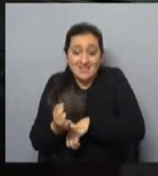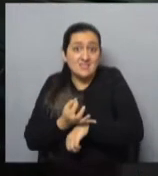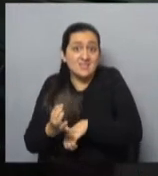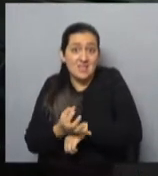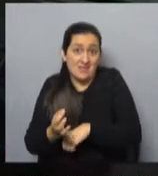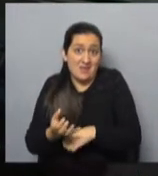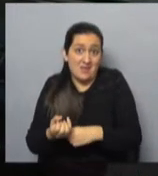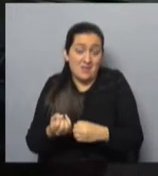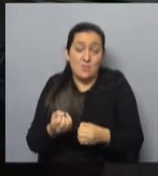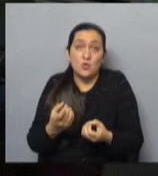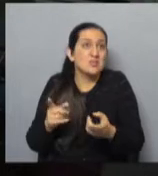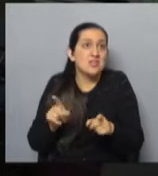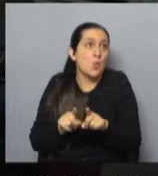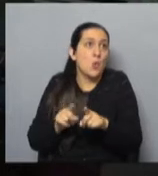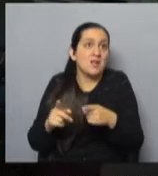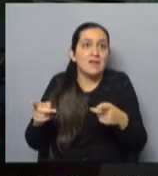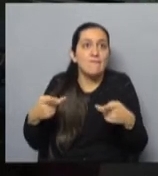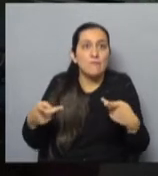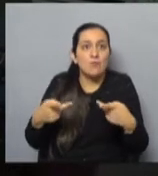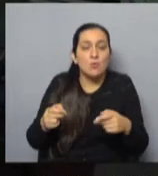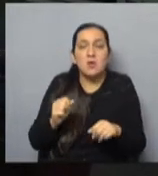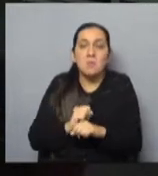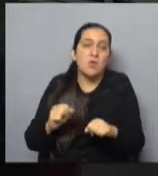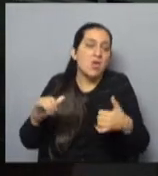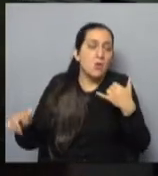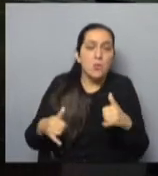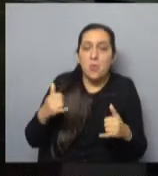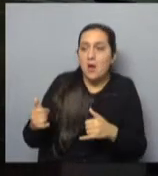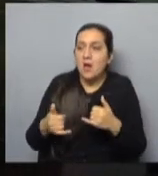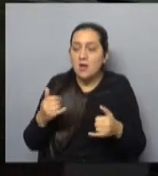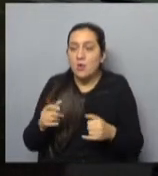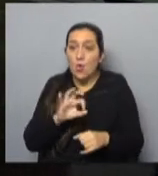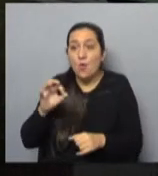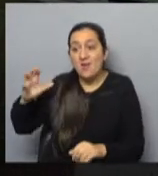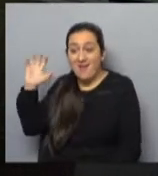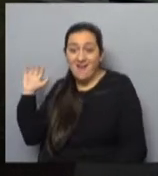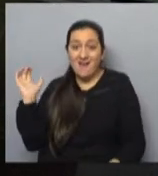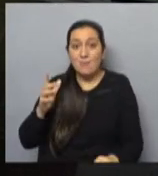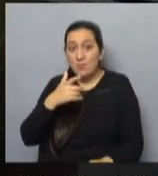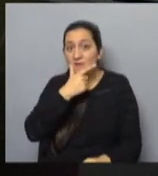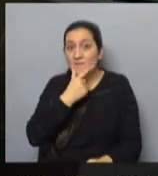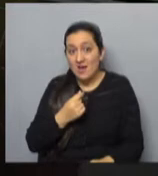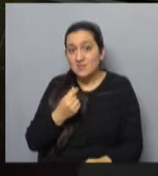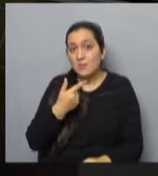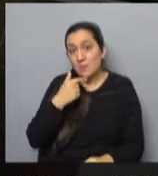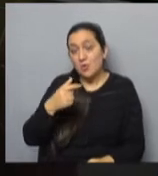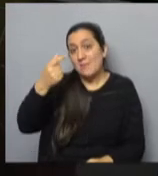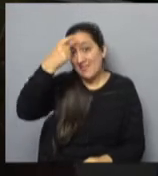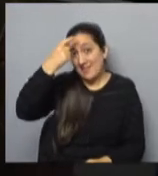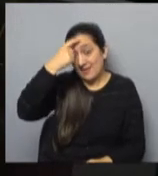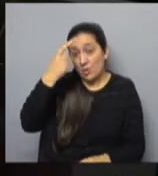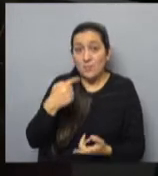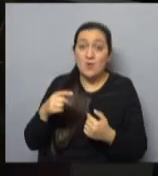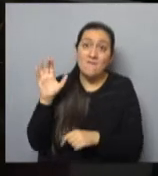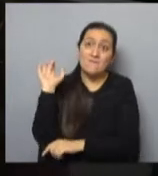que no puede jugar jugar todas o mismo el handball que es mucho más sencillo en cuanto a la parte técnica al basque es un